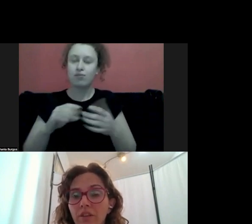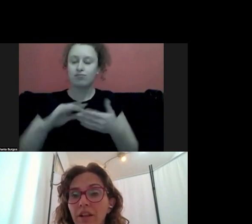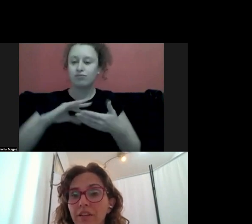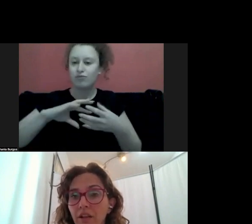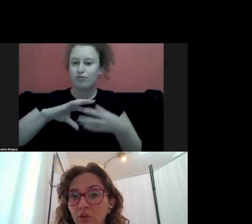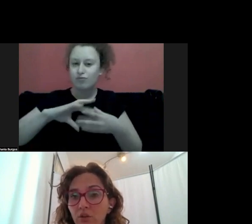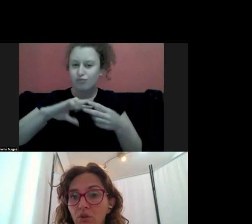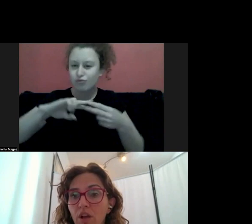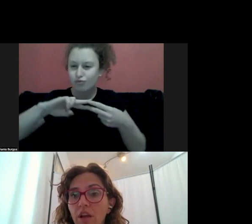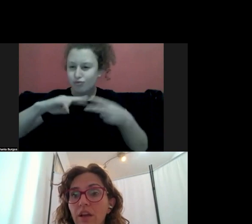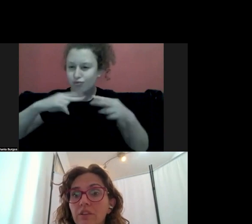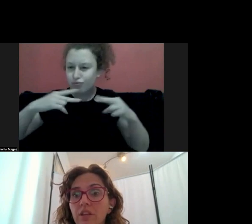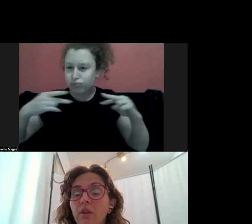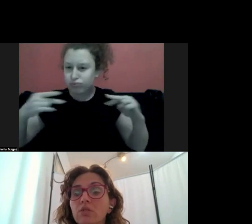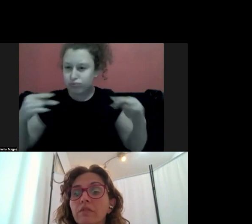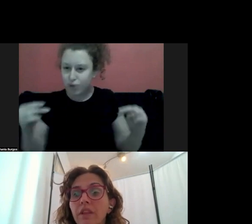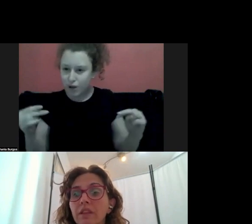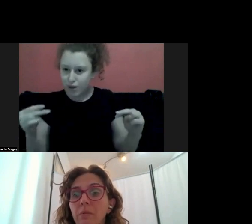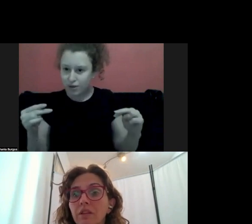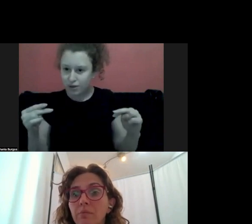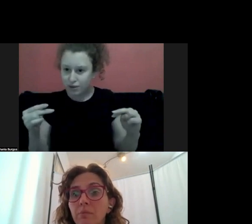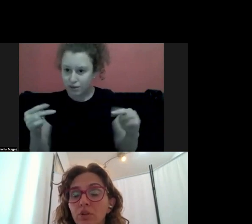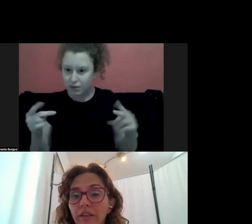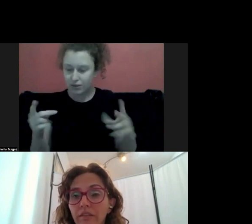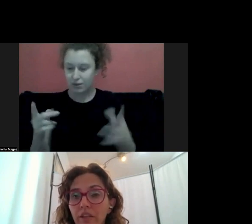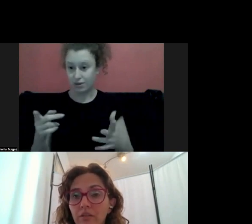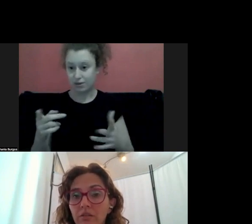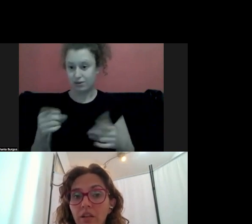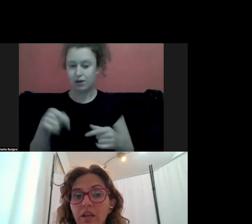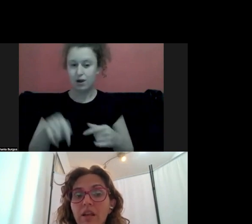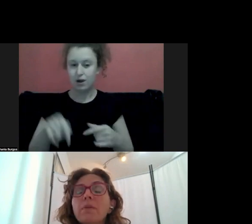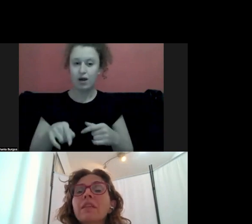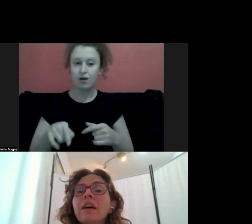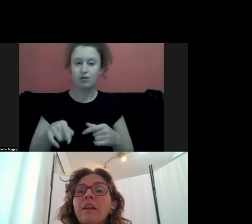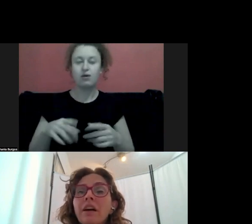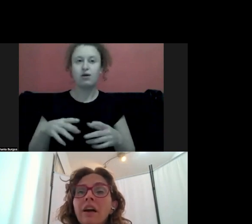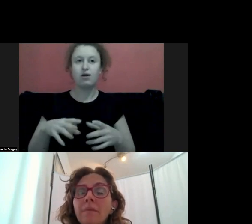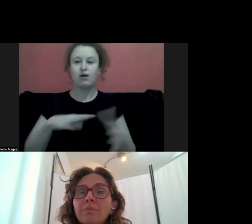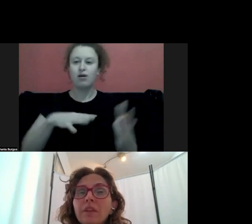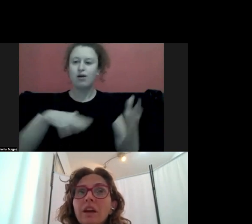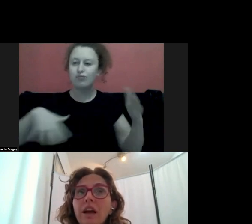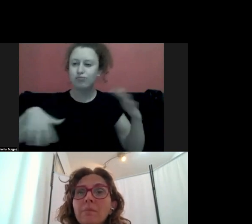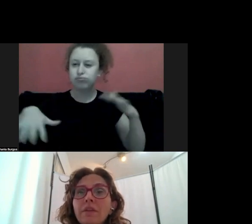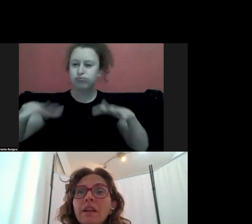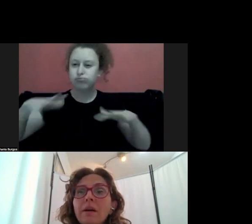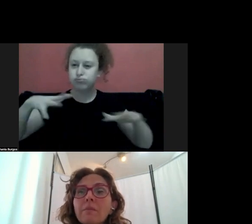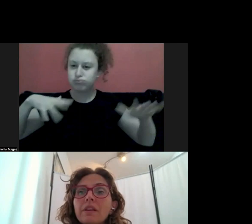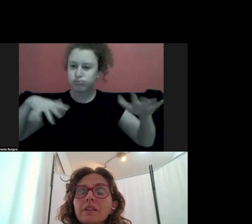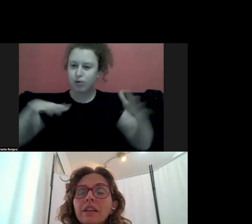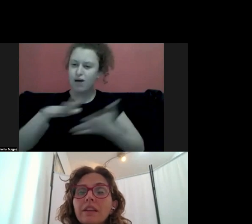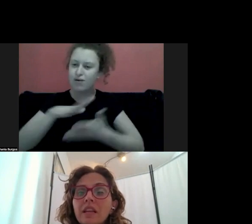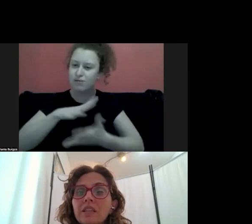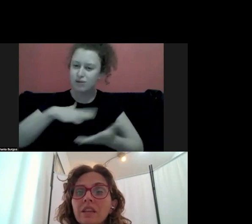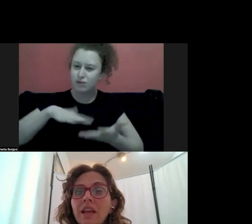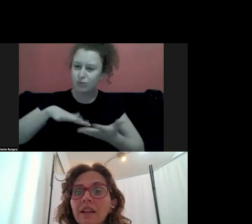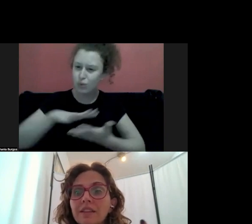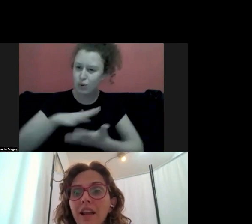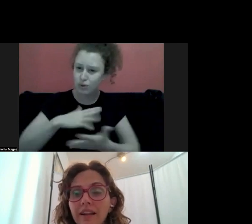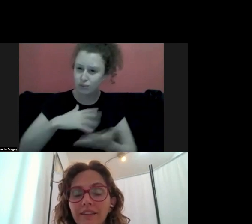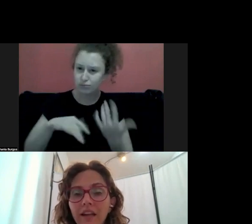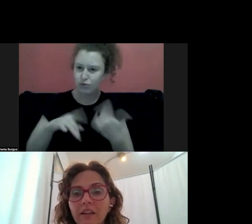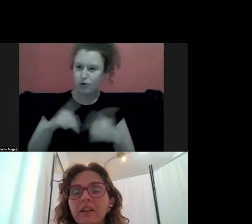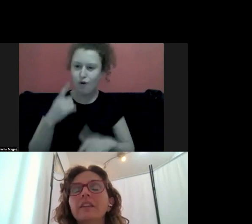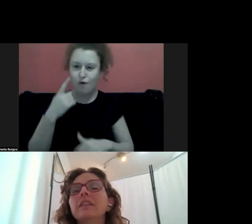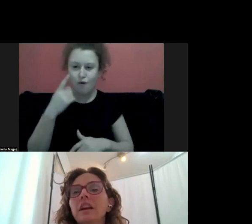exigencias sociales del entorno sean lo suficientemente importantes, empiezan a verse esas señales